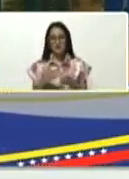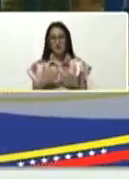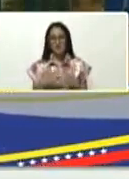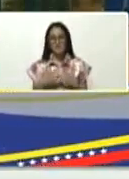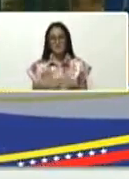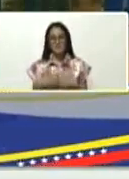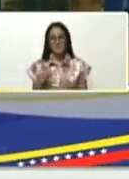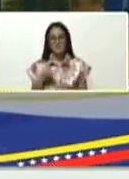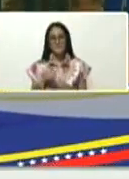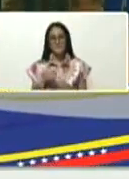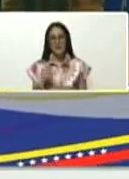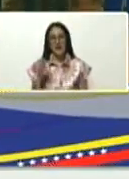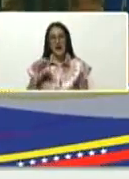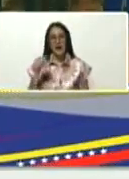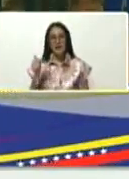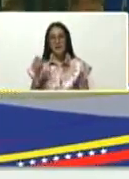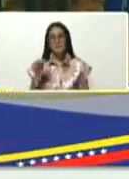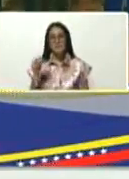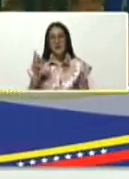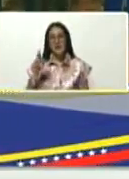petroquímico Ana María Campo.